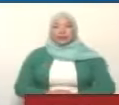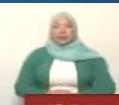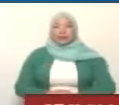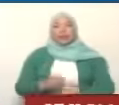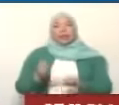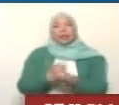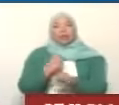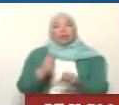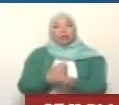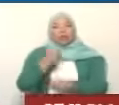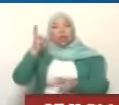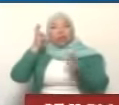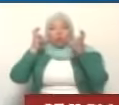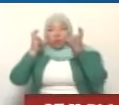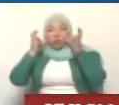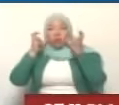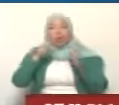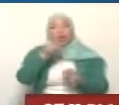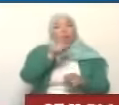Trabajar escuchando,